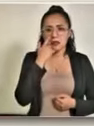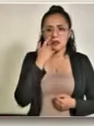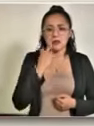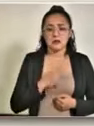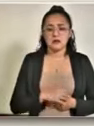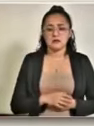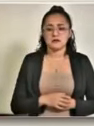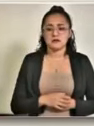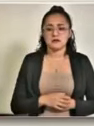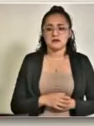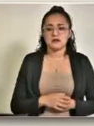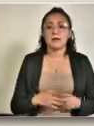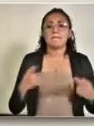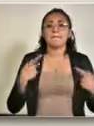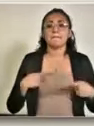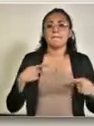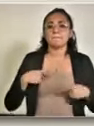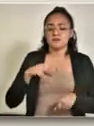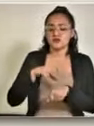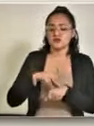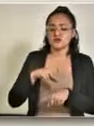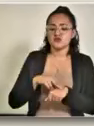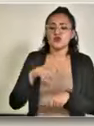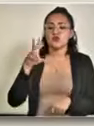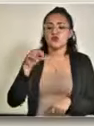Personal médico que no es clasificado.